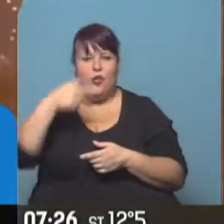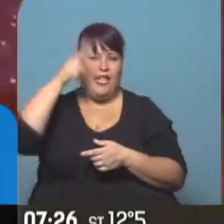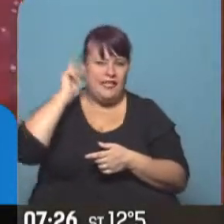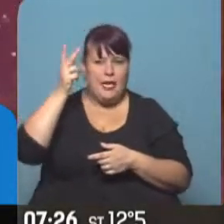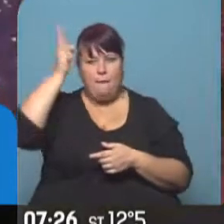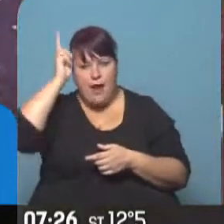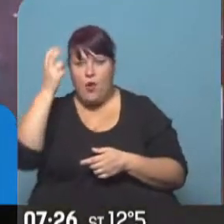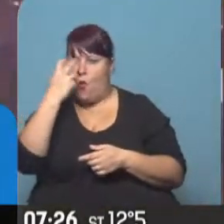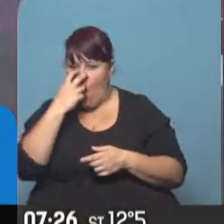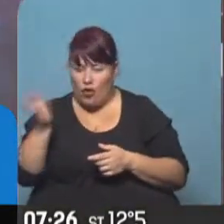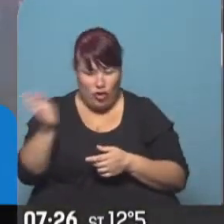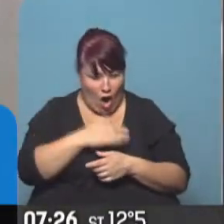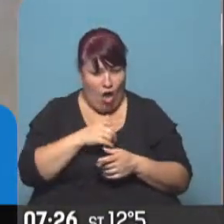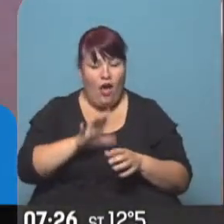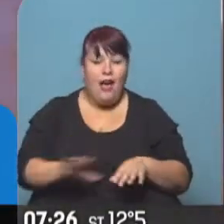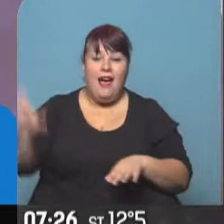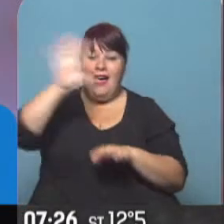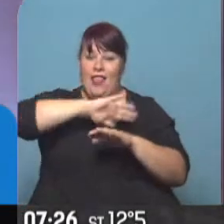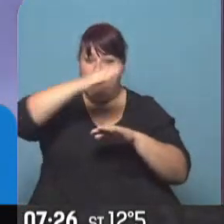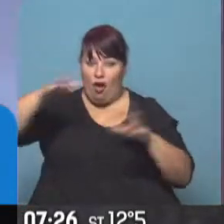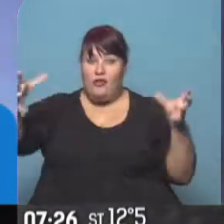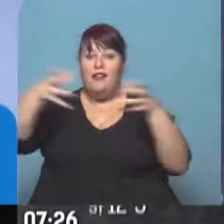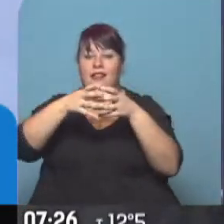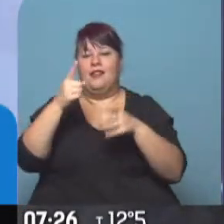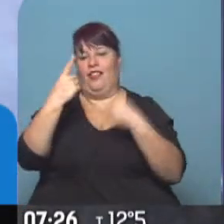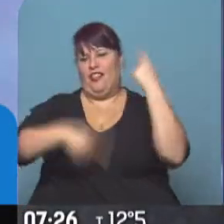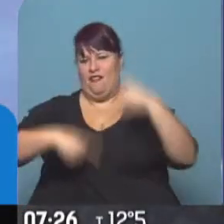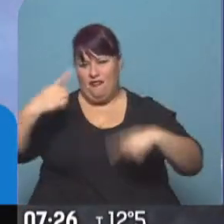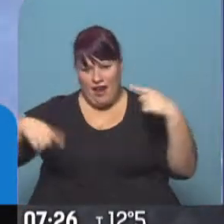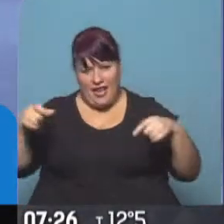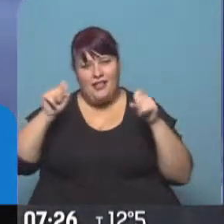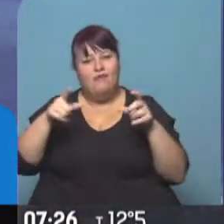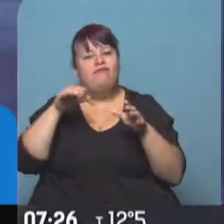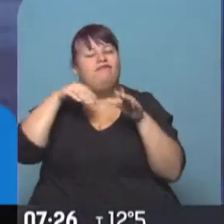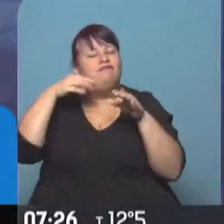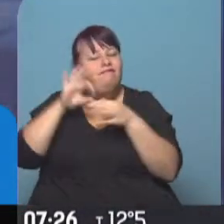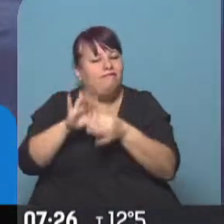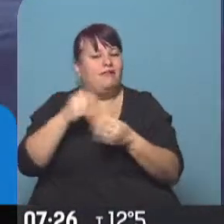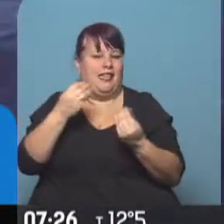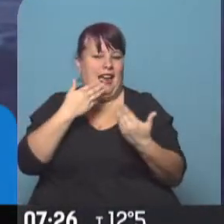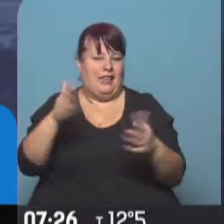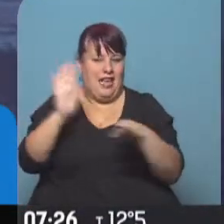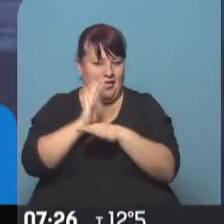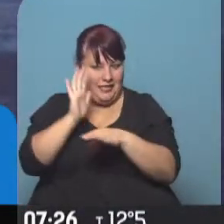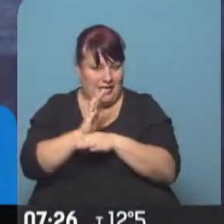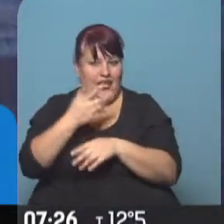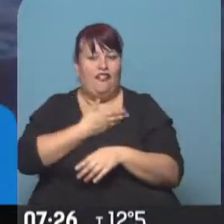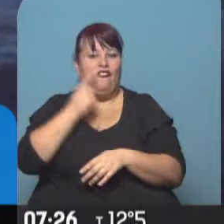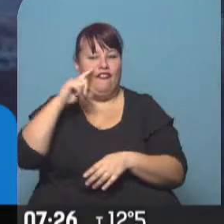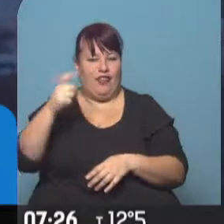de Perú y de Bolivia. La región andina representada en su diversidad y en su raíz a través del cine en el